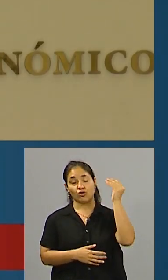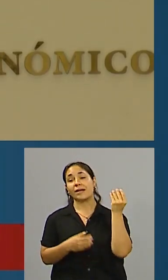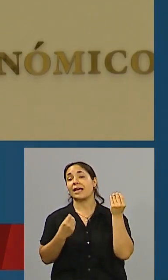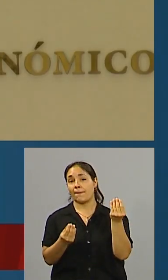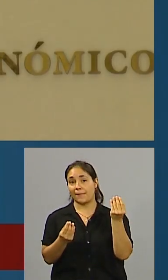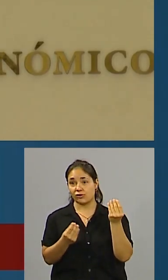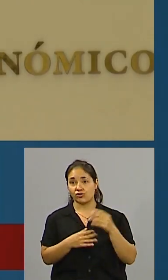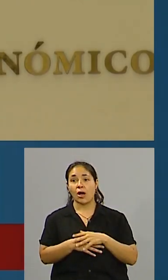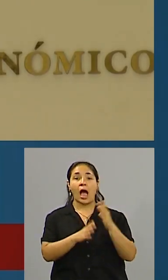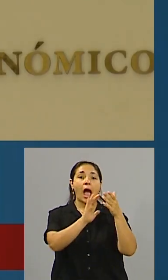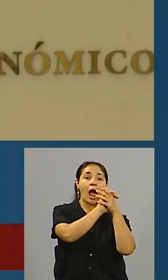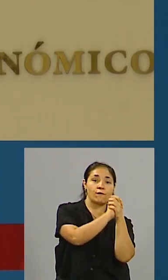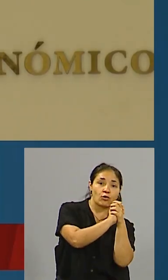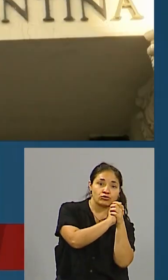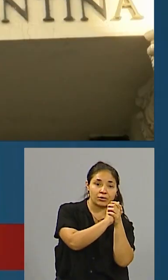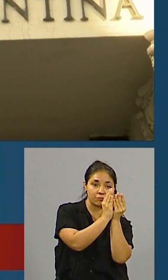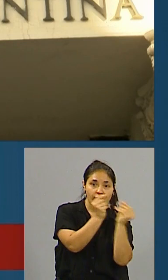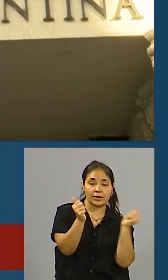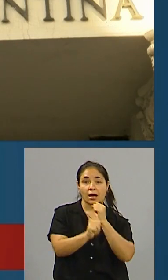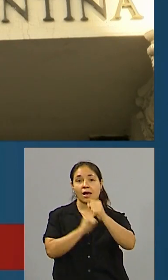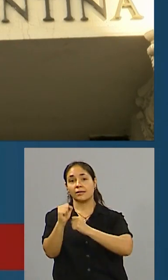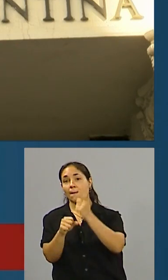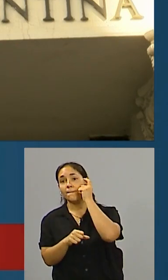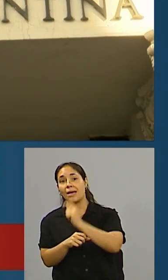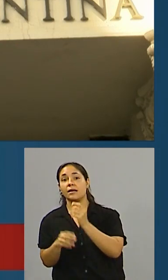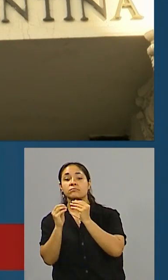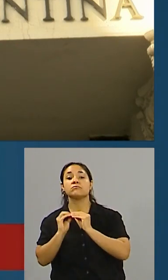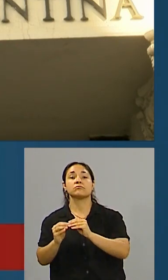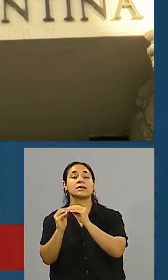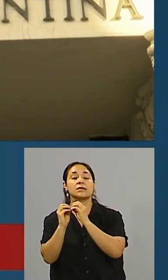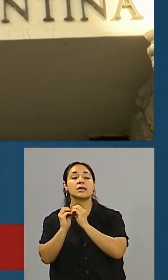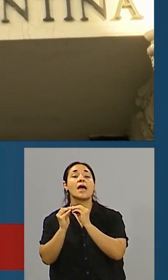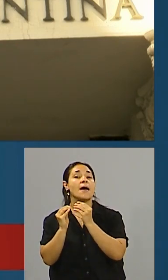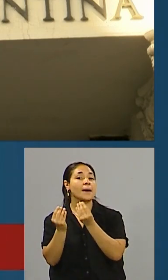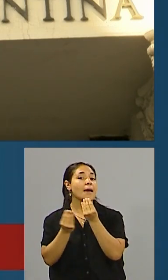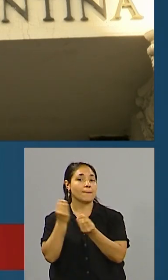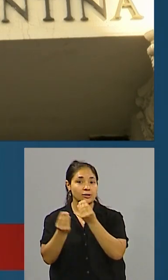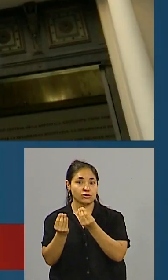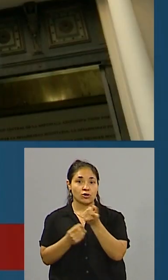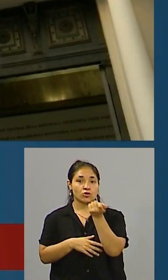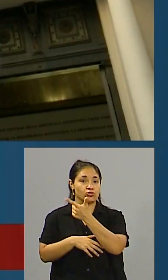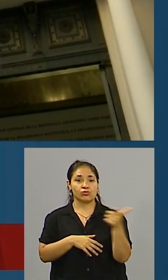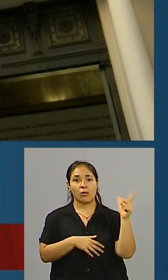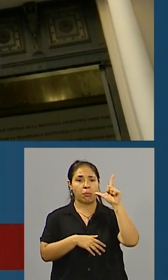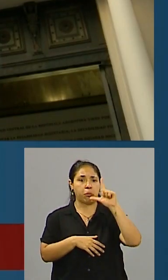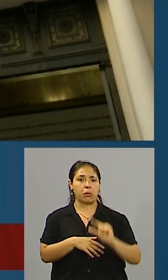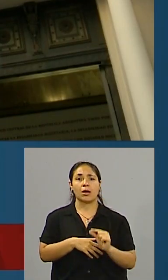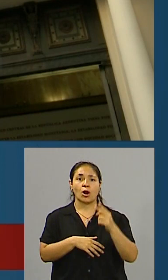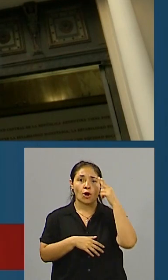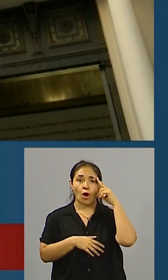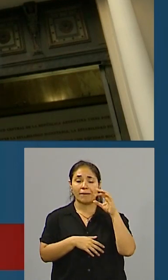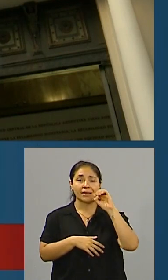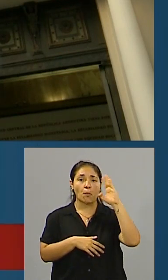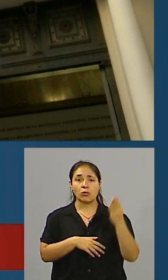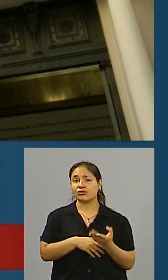el fin de Alfonsín y el principio de Menem, sí. Que los salarios perdieron un 90%, el poder de